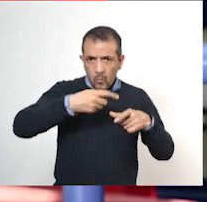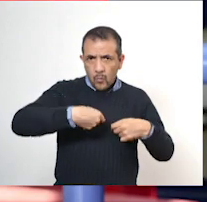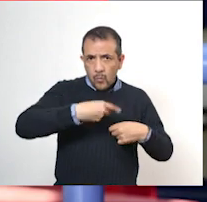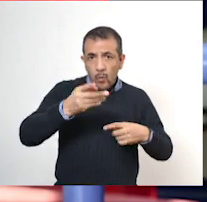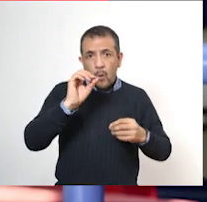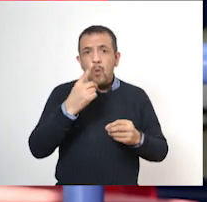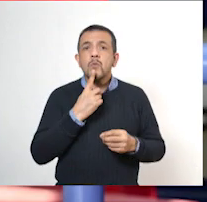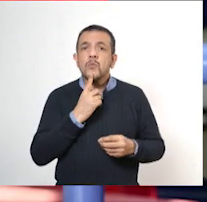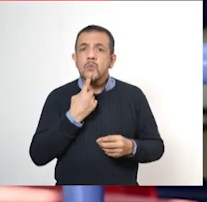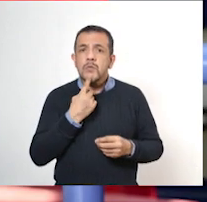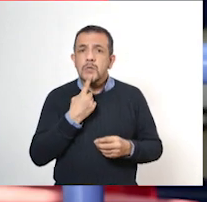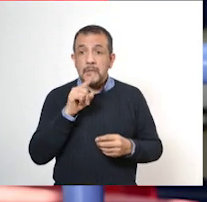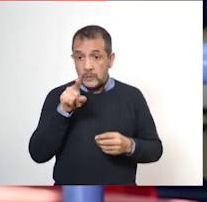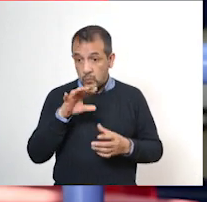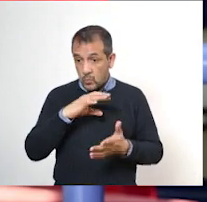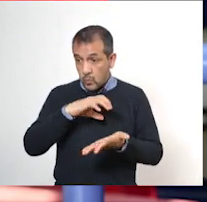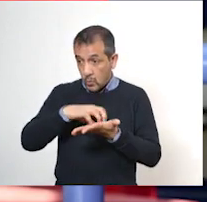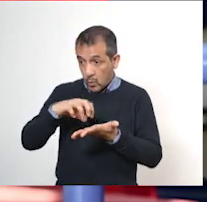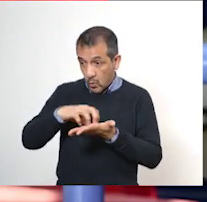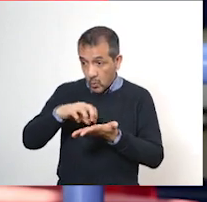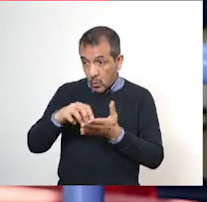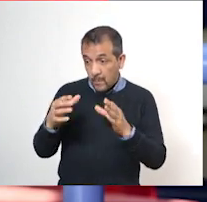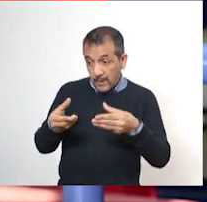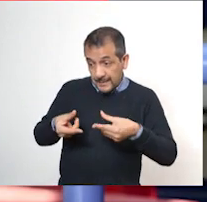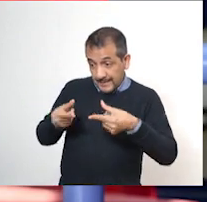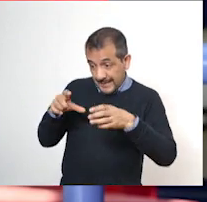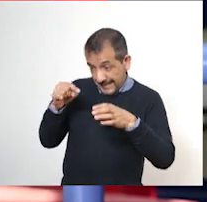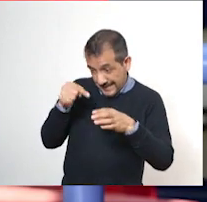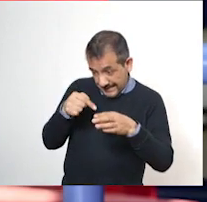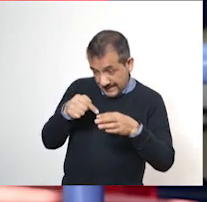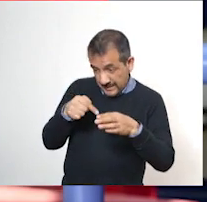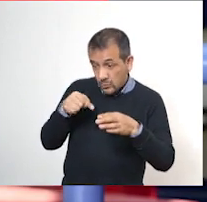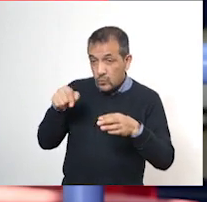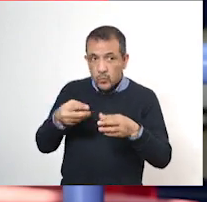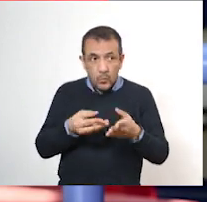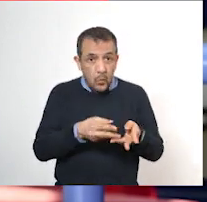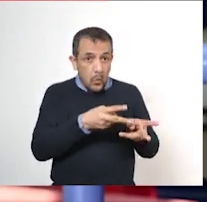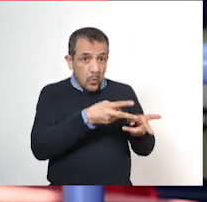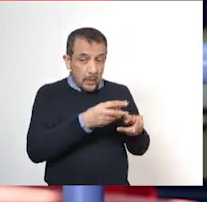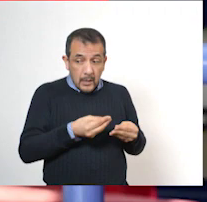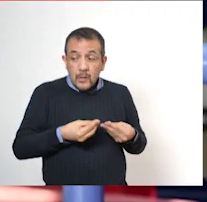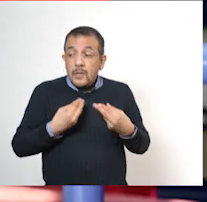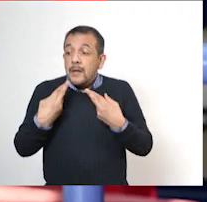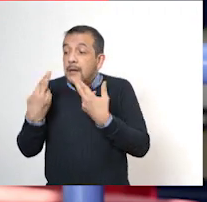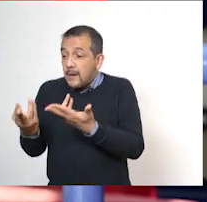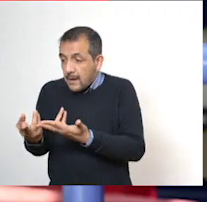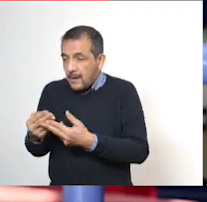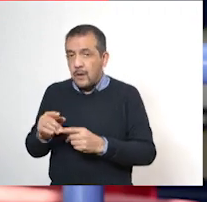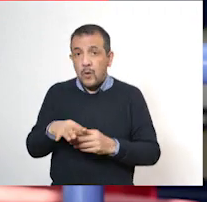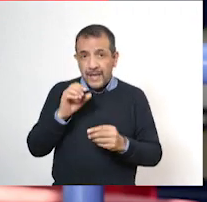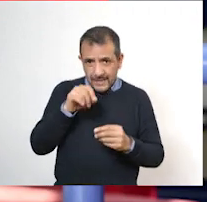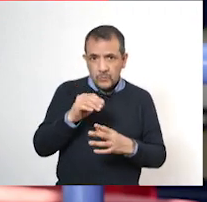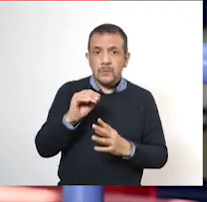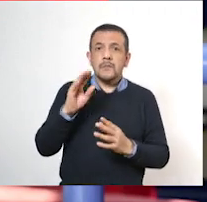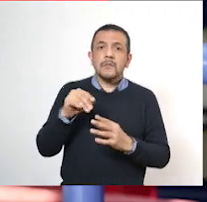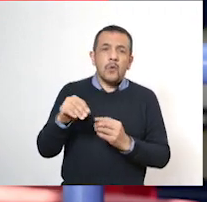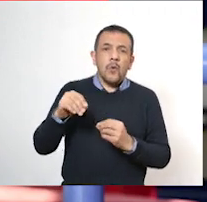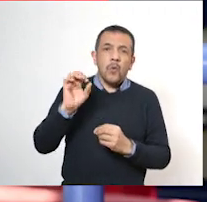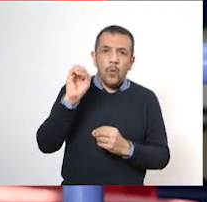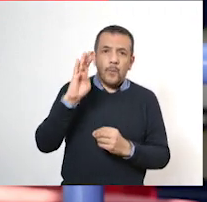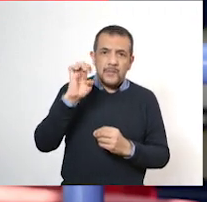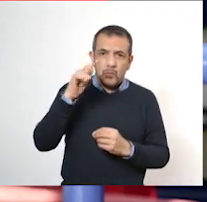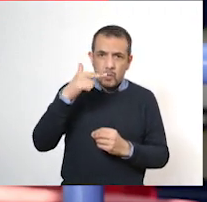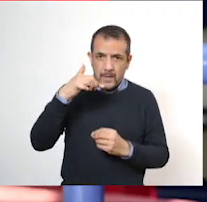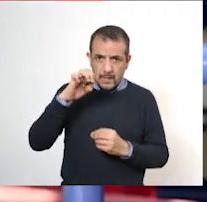o algún muñequito en la compra de uno de estos productos. Eso es ambiente obesogénico. También, por ejemplo, los